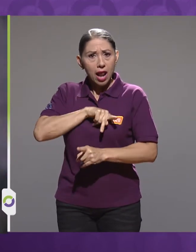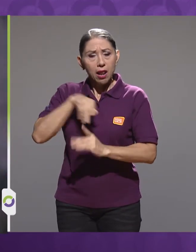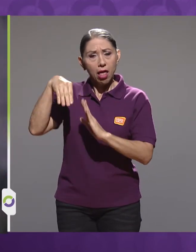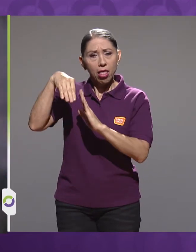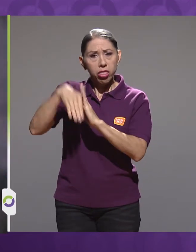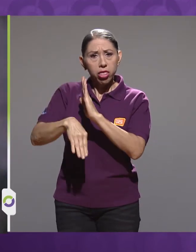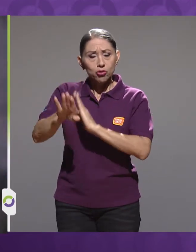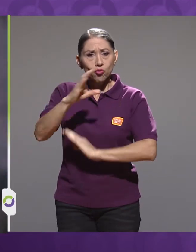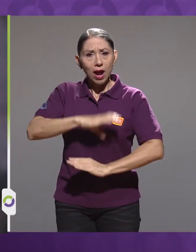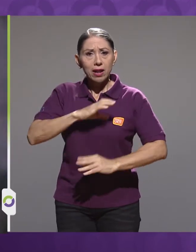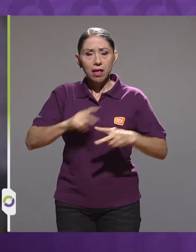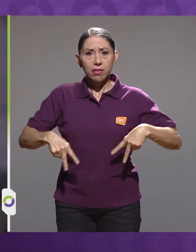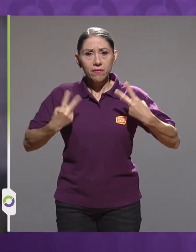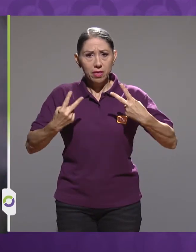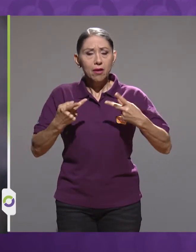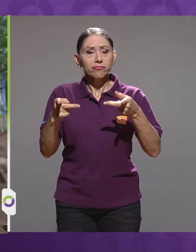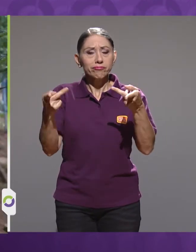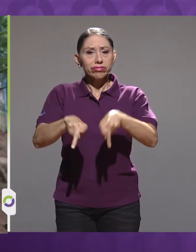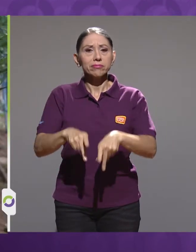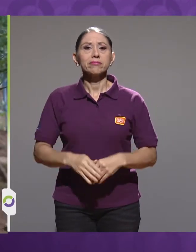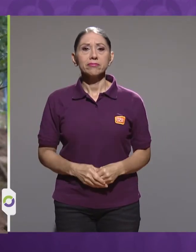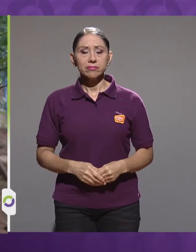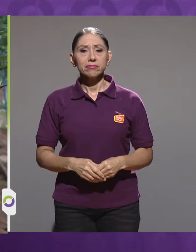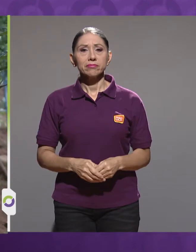en su calidad de vida.